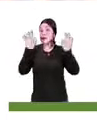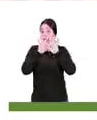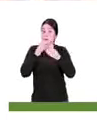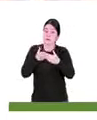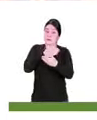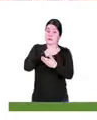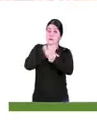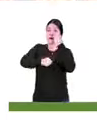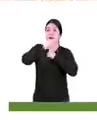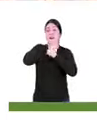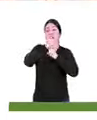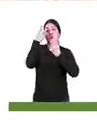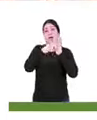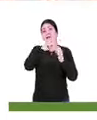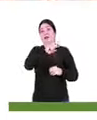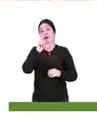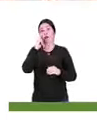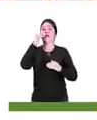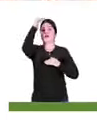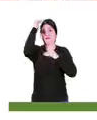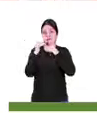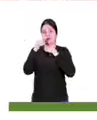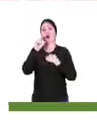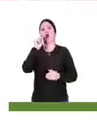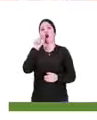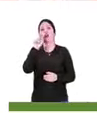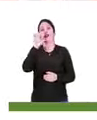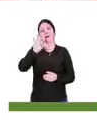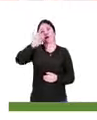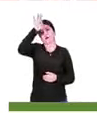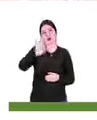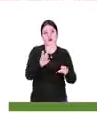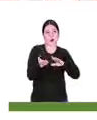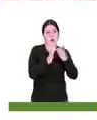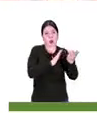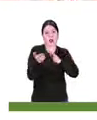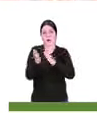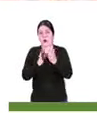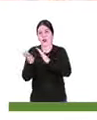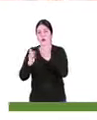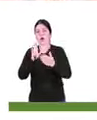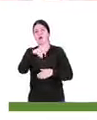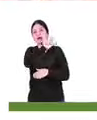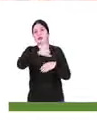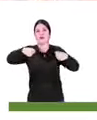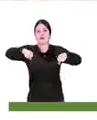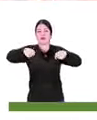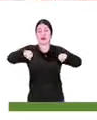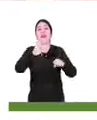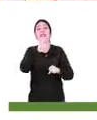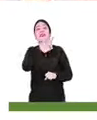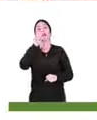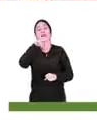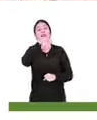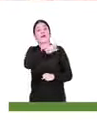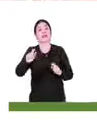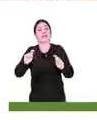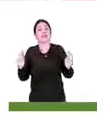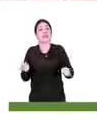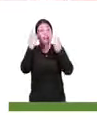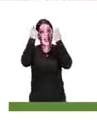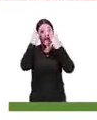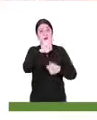2021, hubo una reducción del 11% en las fatalidades de motociclistas, un total de 37 vidas salvadas precisamente gracias a medidas